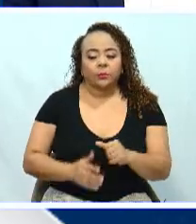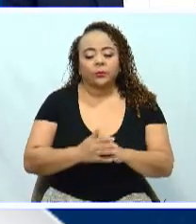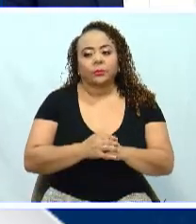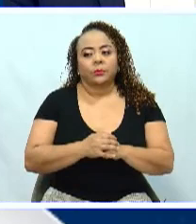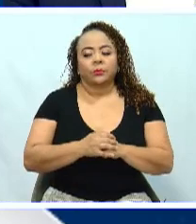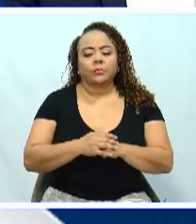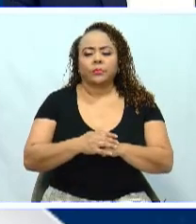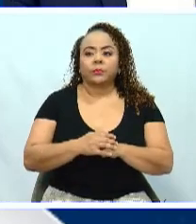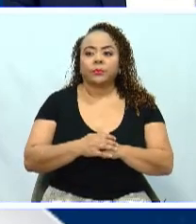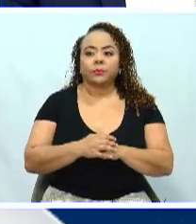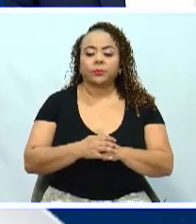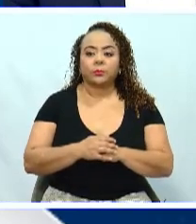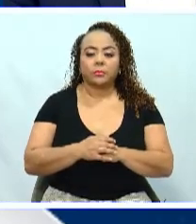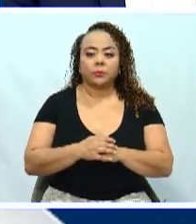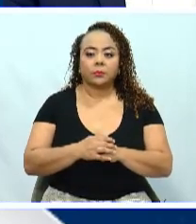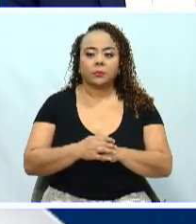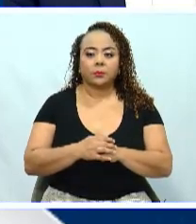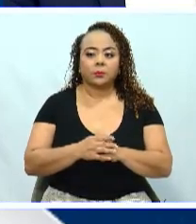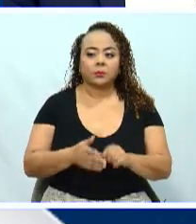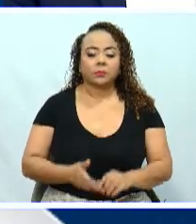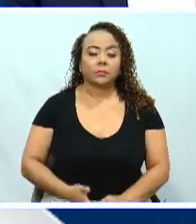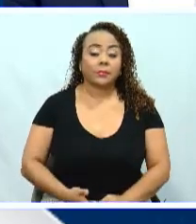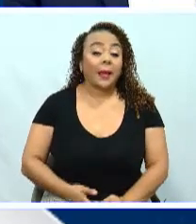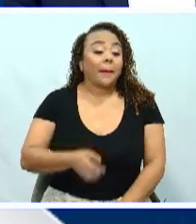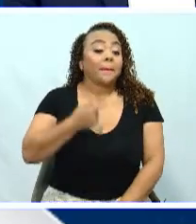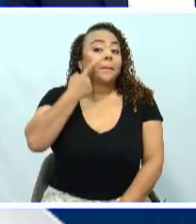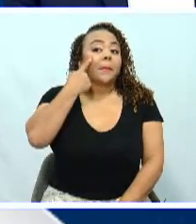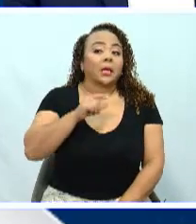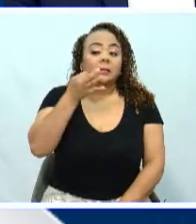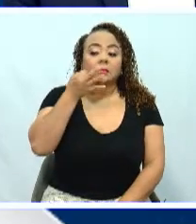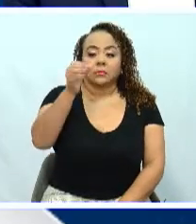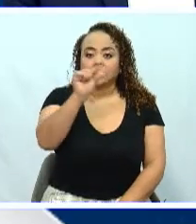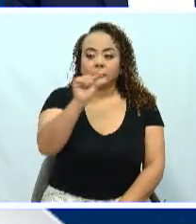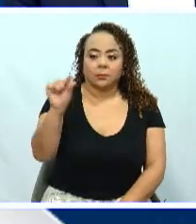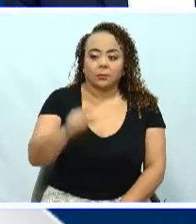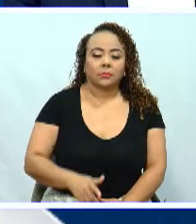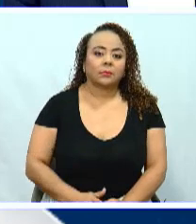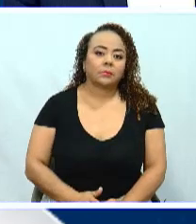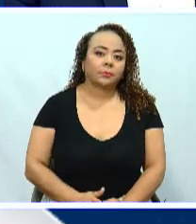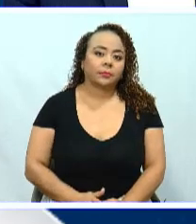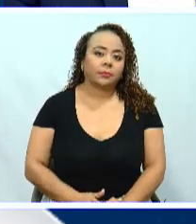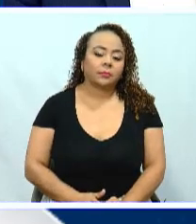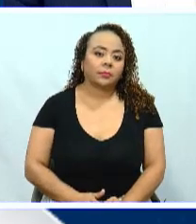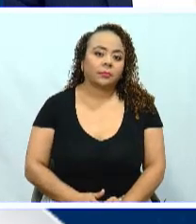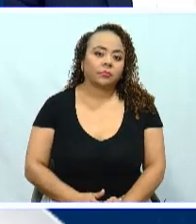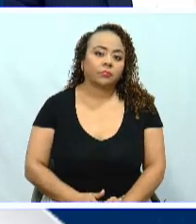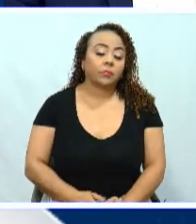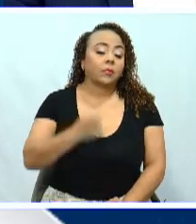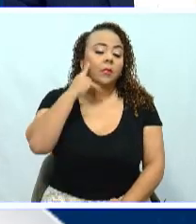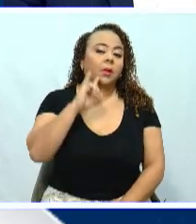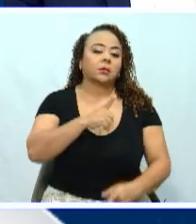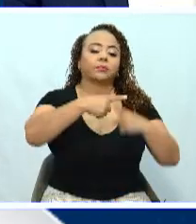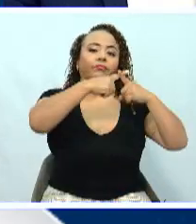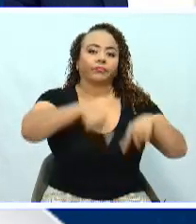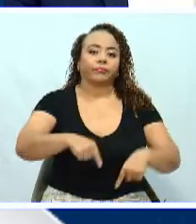allá en Escocia jugó Parece que la otra semana estarían dispuestos a Cesar a